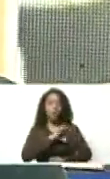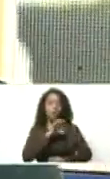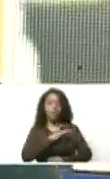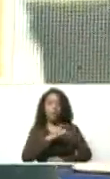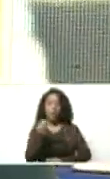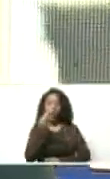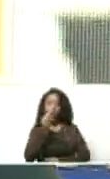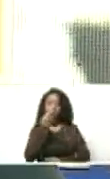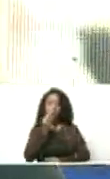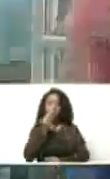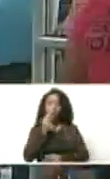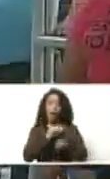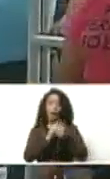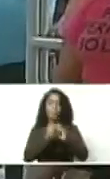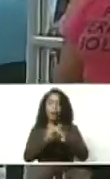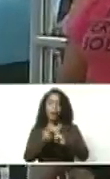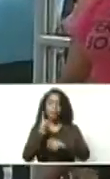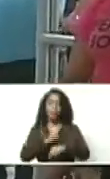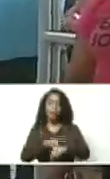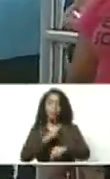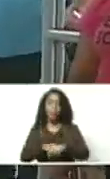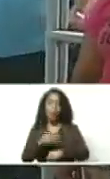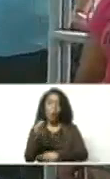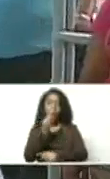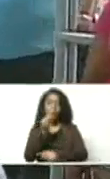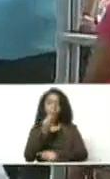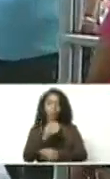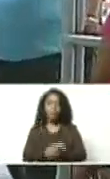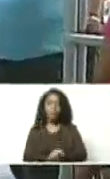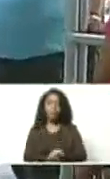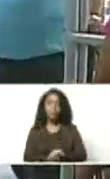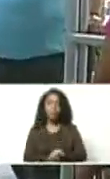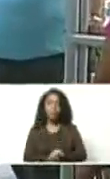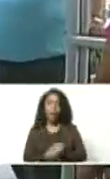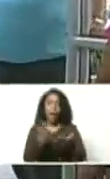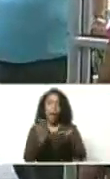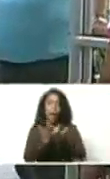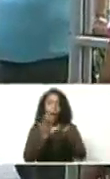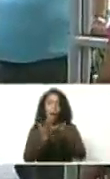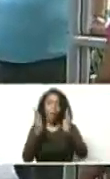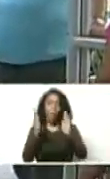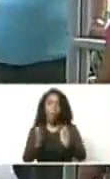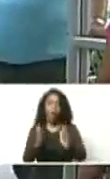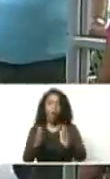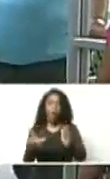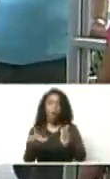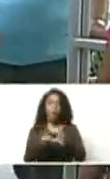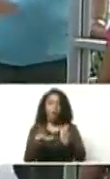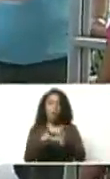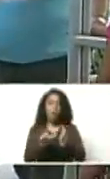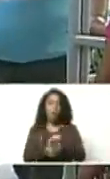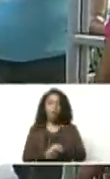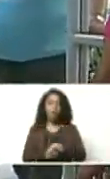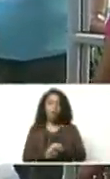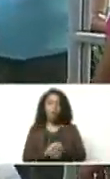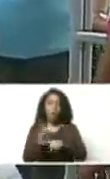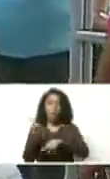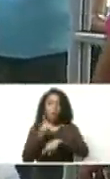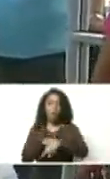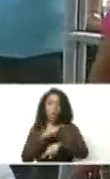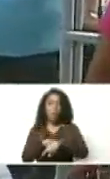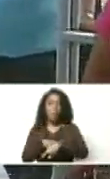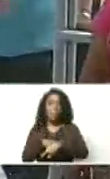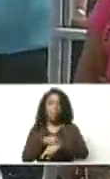alimentaria. Cambiar los patrones de consumo en la escuela, en el liceo, a esa edad